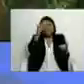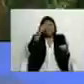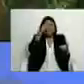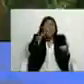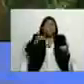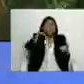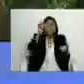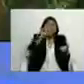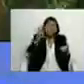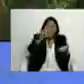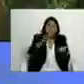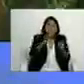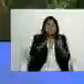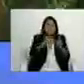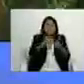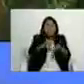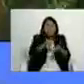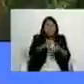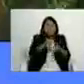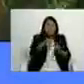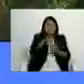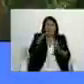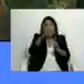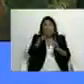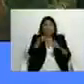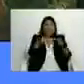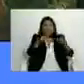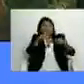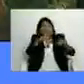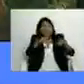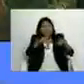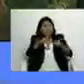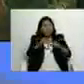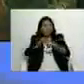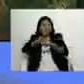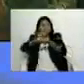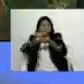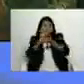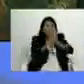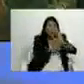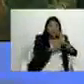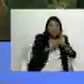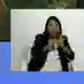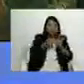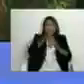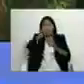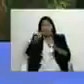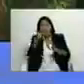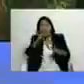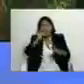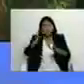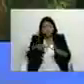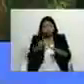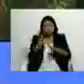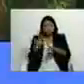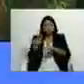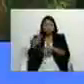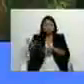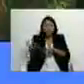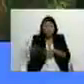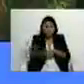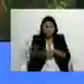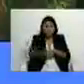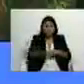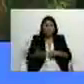a través de maniobras fraudulentas para arrebatar el territorio a Venezuela y brindar todas